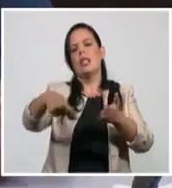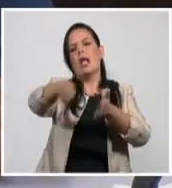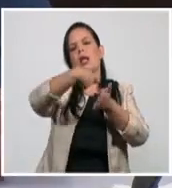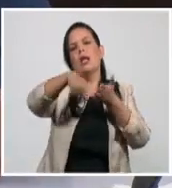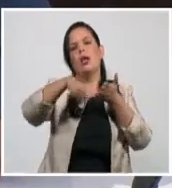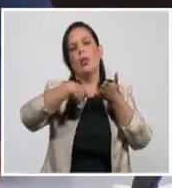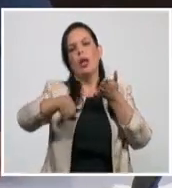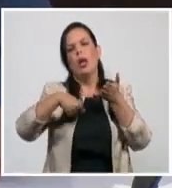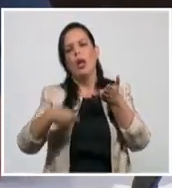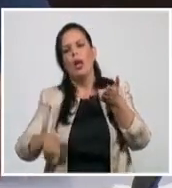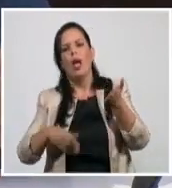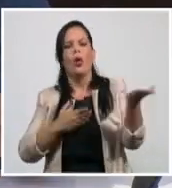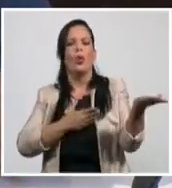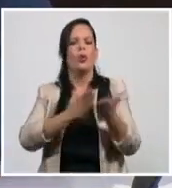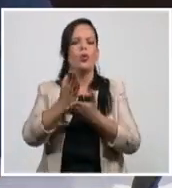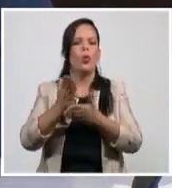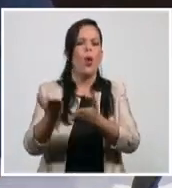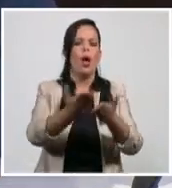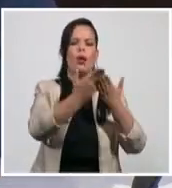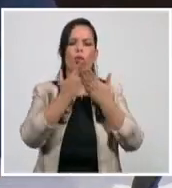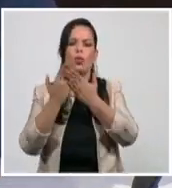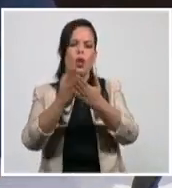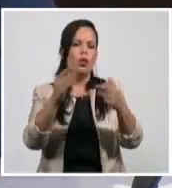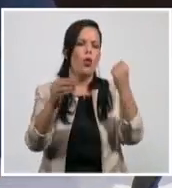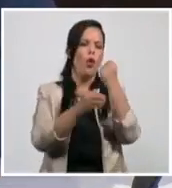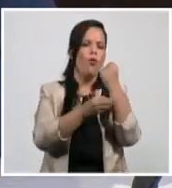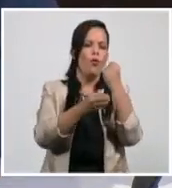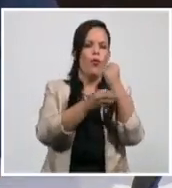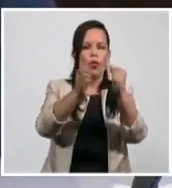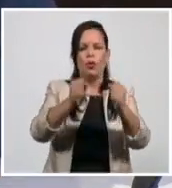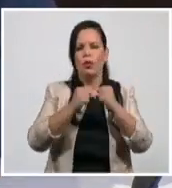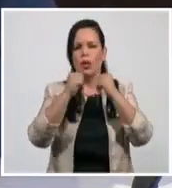y hay que estudiarla y hay que enriquecerla